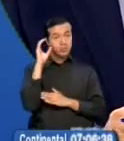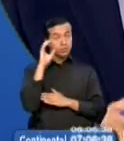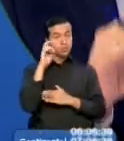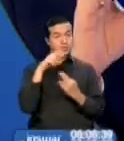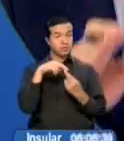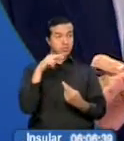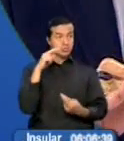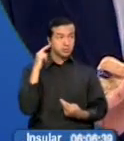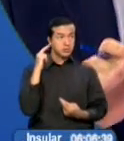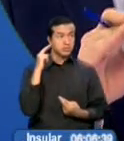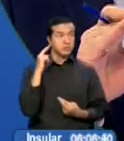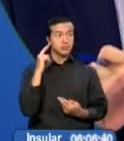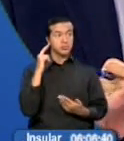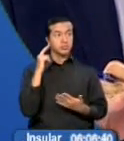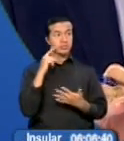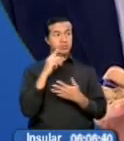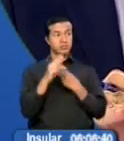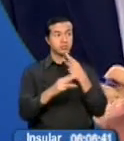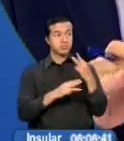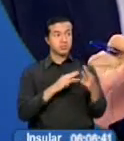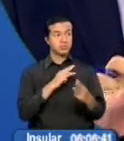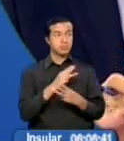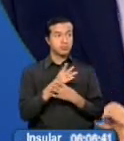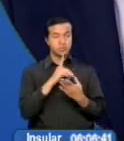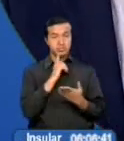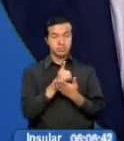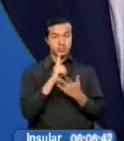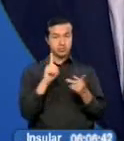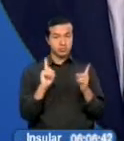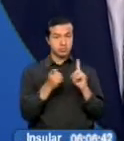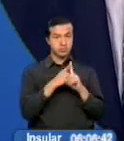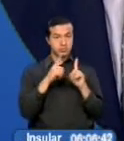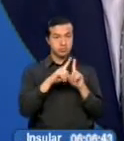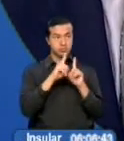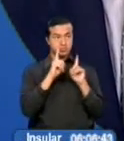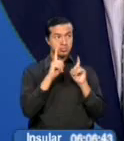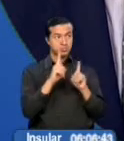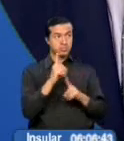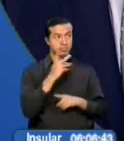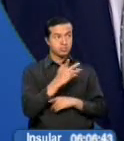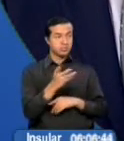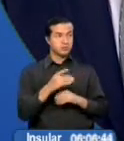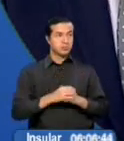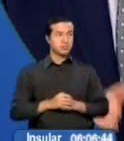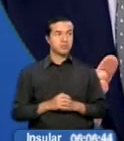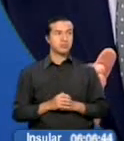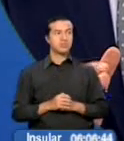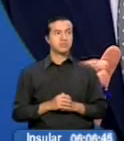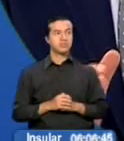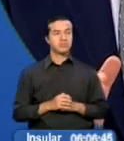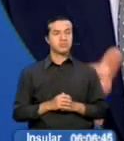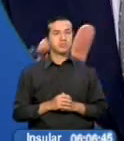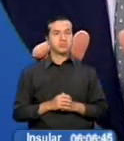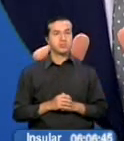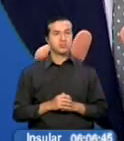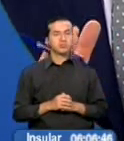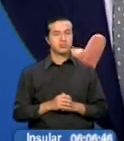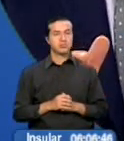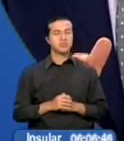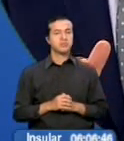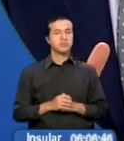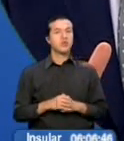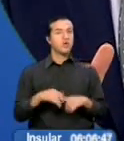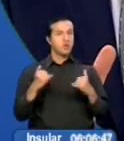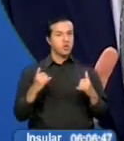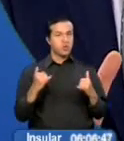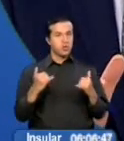la región y para el mundo. Y comienzo con la primera pregunta, Juan Fernando. ¿Qué hace que